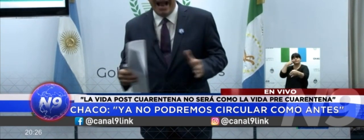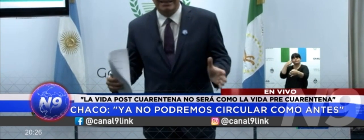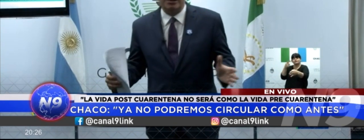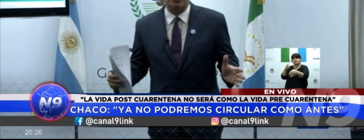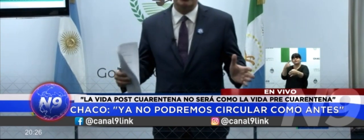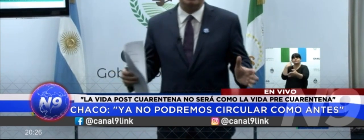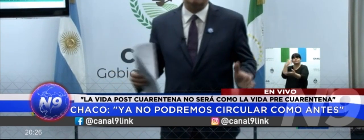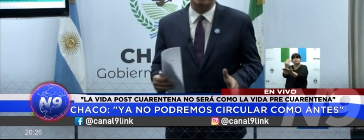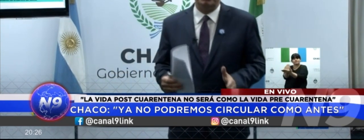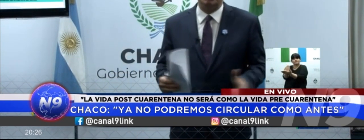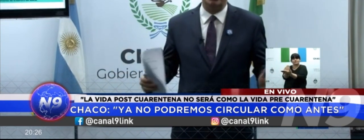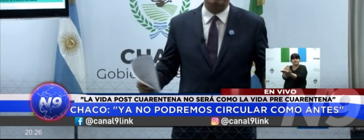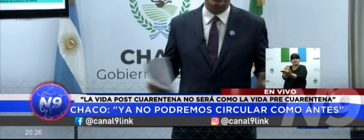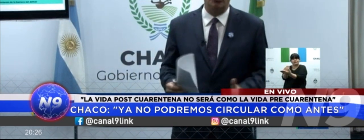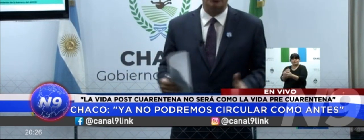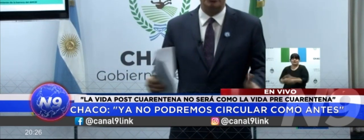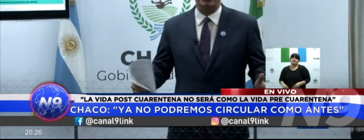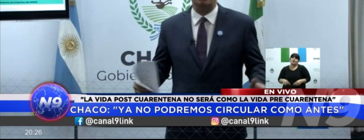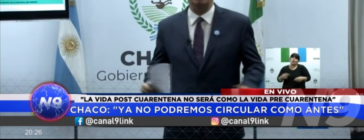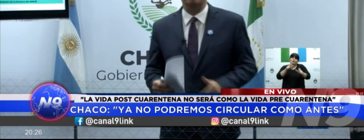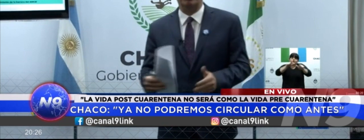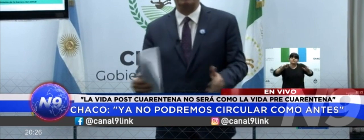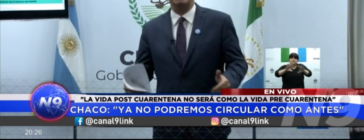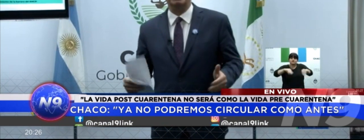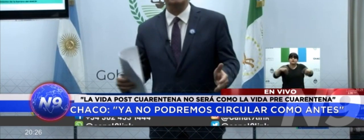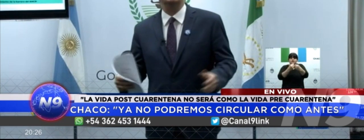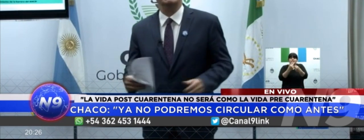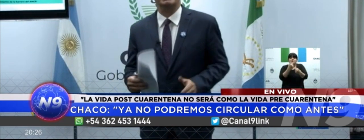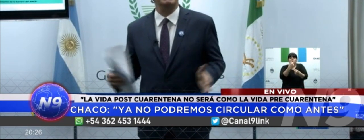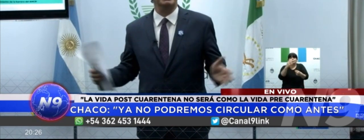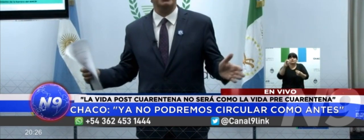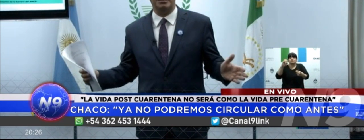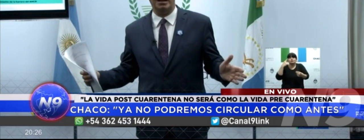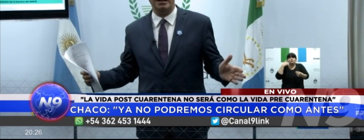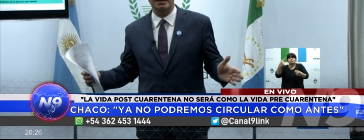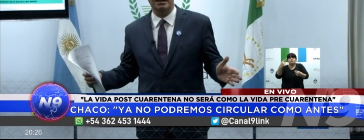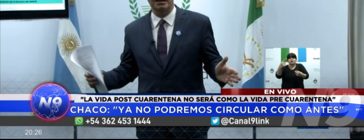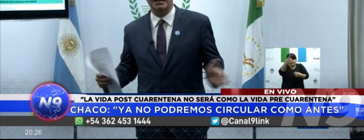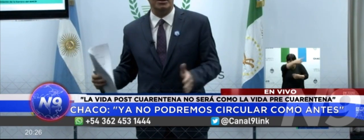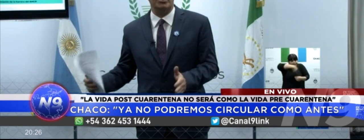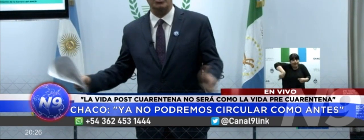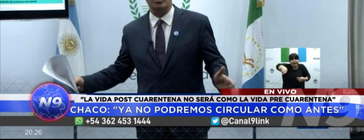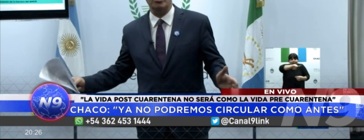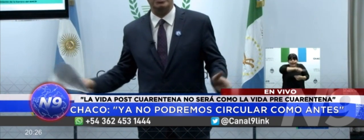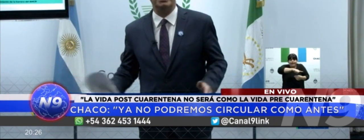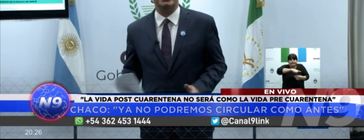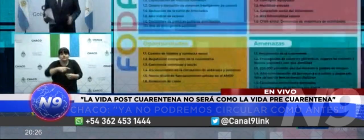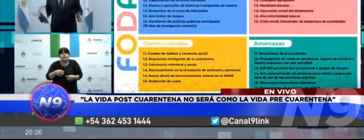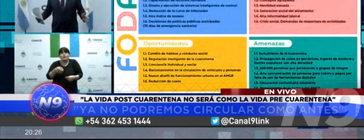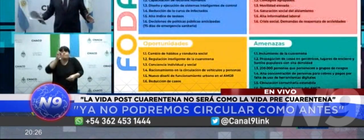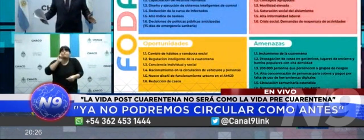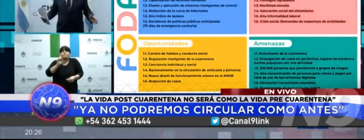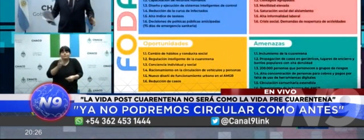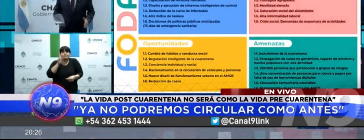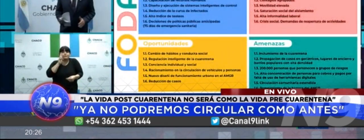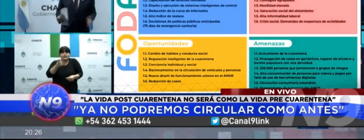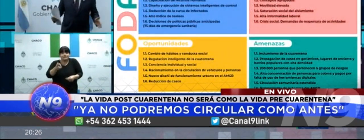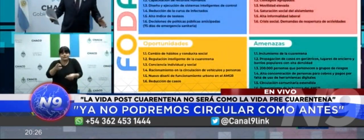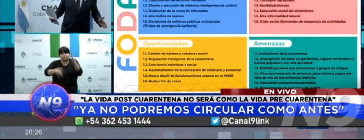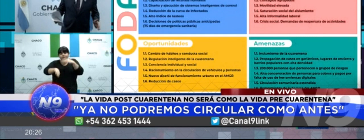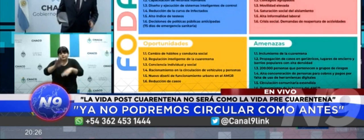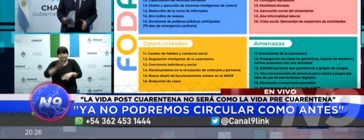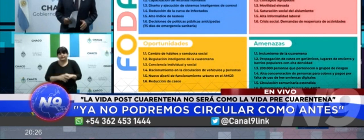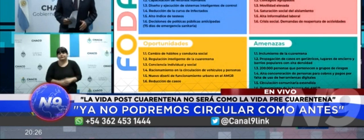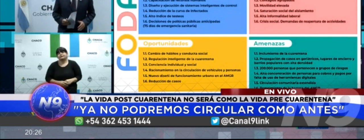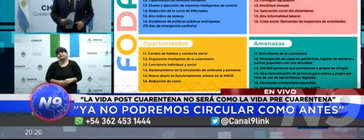La alta concentración de personas para cobros y pagos por falta de uso de herramientas digitales. La circulación comunitaria extendida. Y el